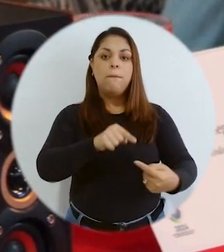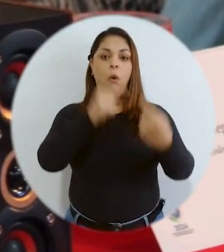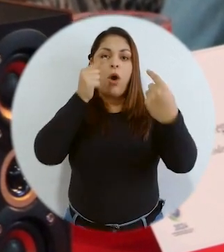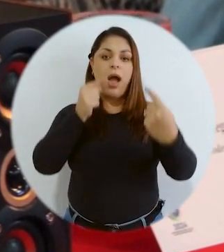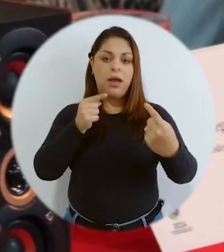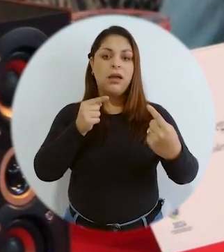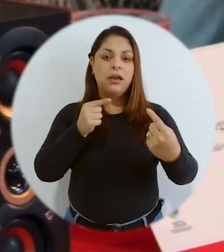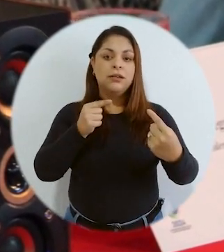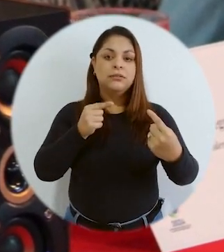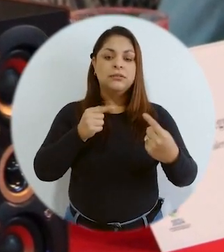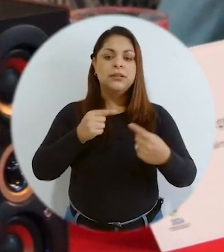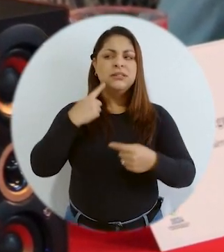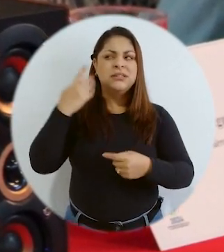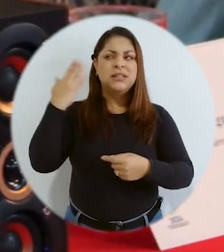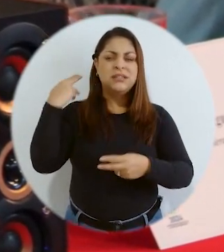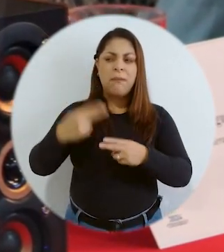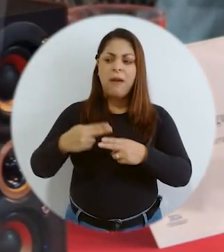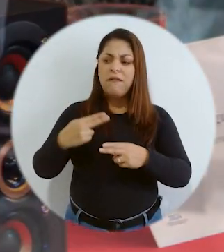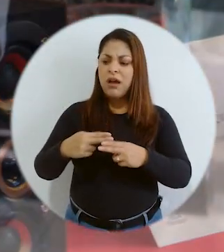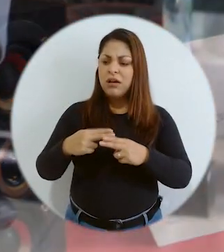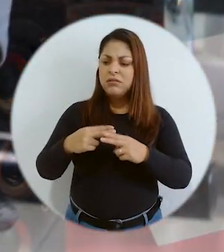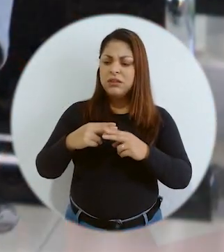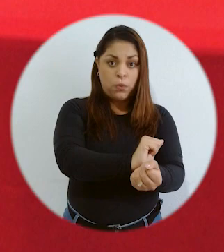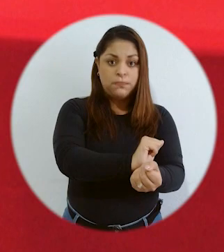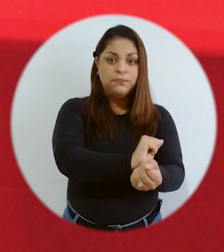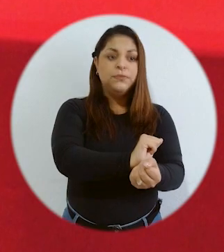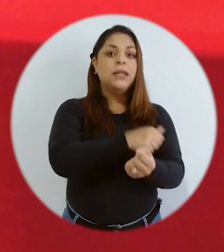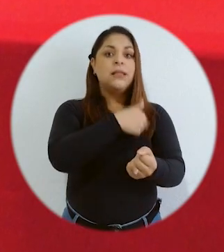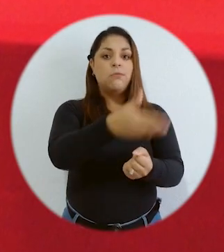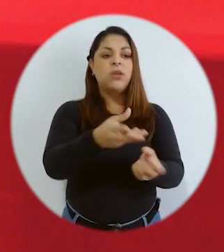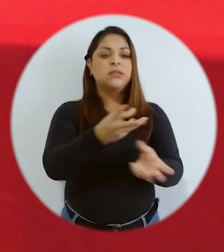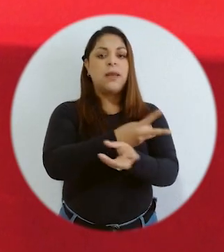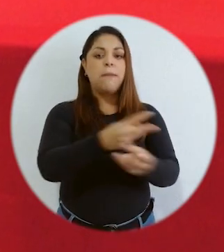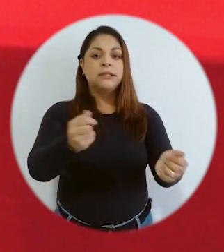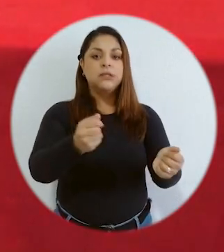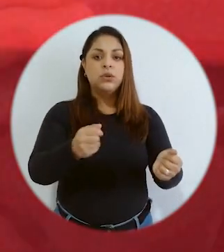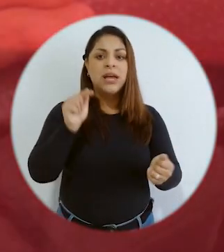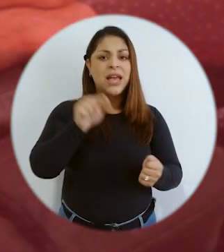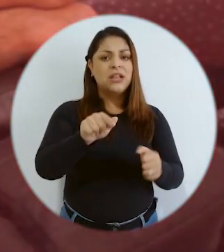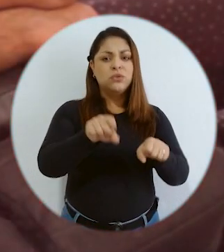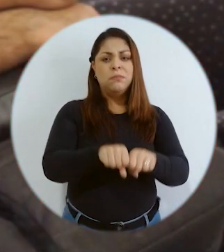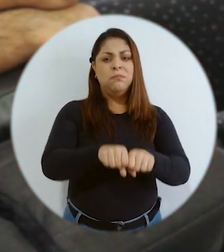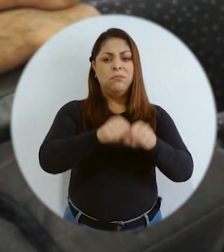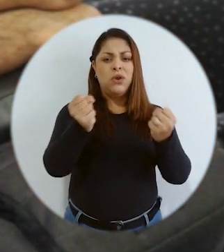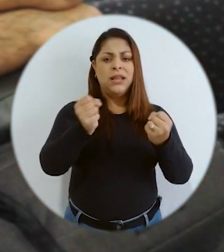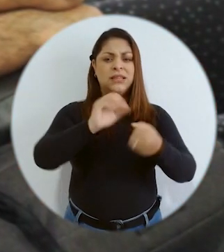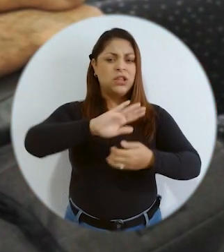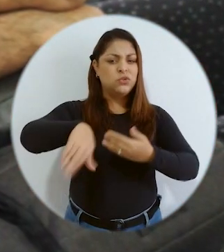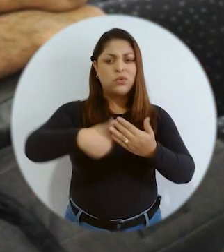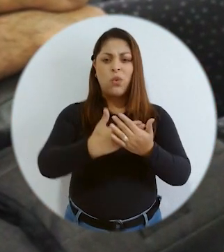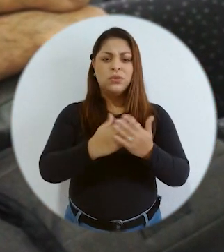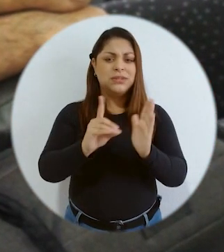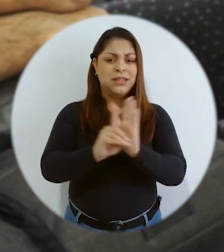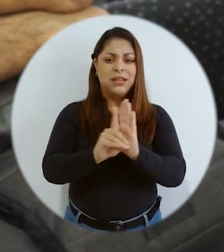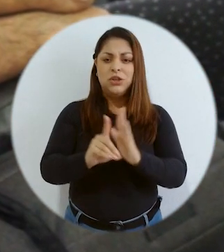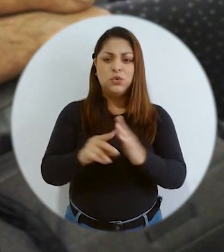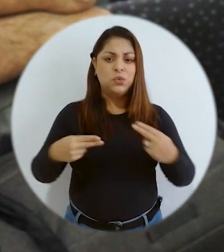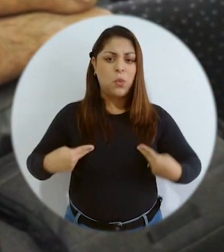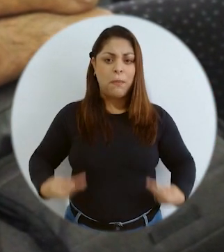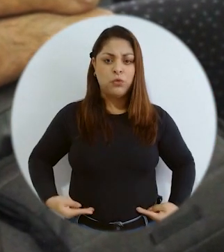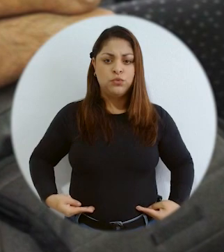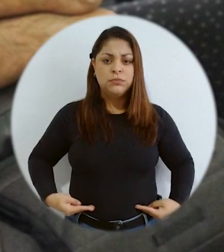uh-huh, cruentas, terriblemente crueles, inhumanas, que vejaban uno por uno todos los derechos humanos de